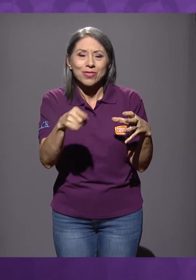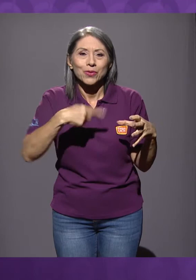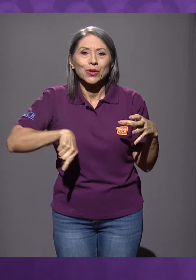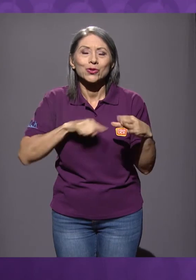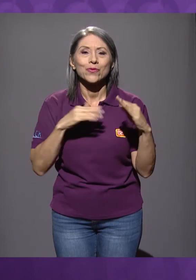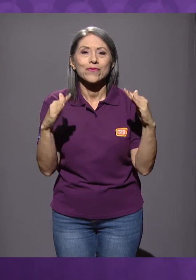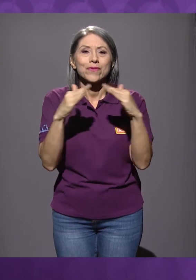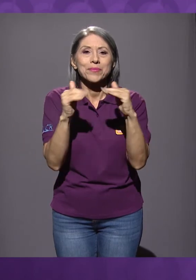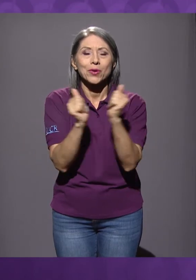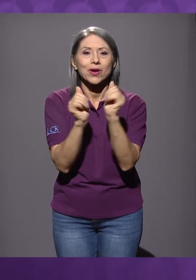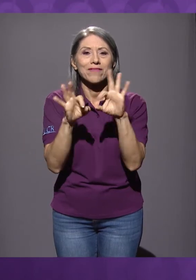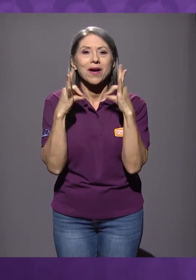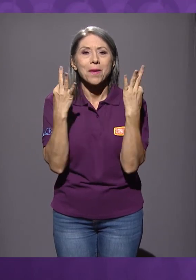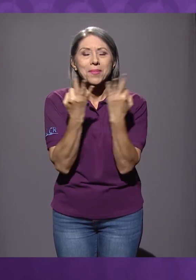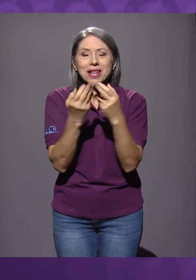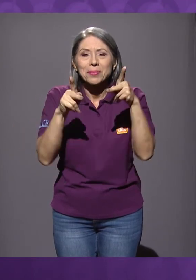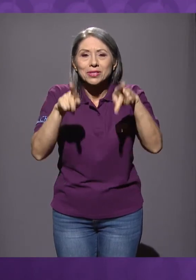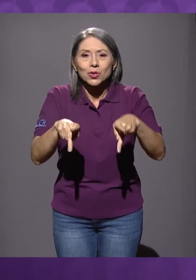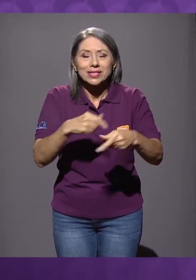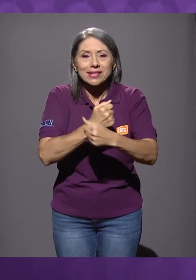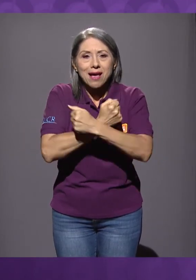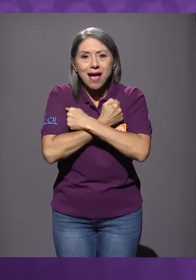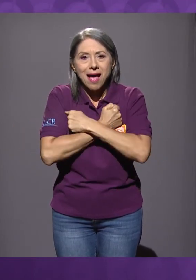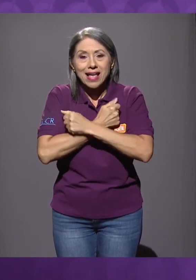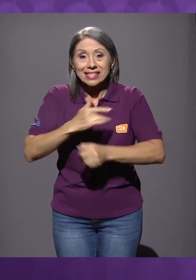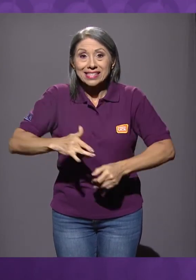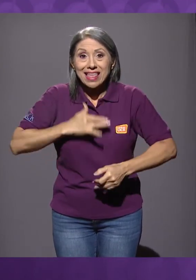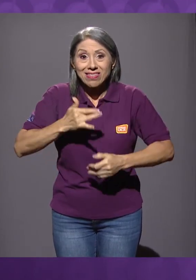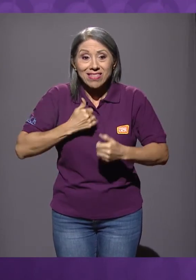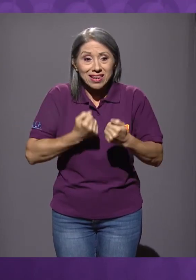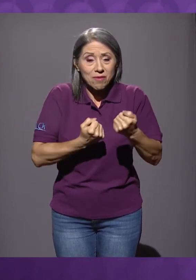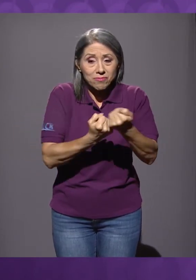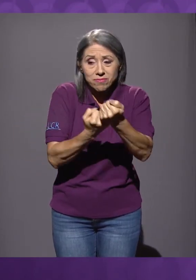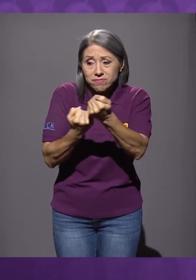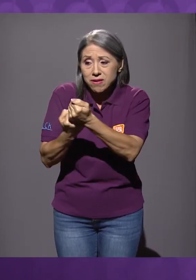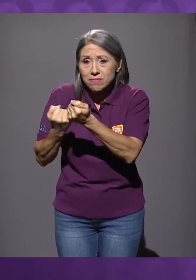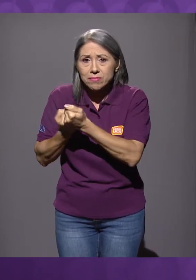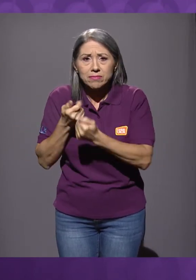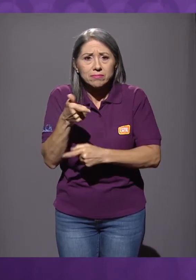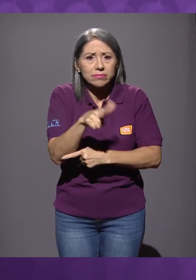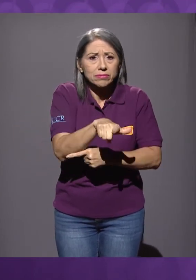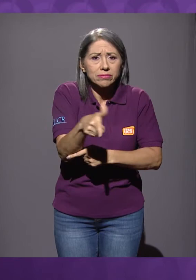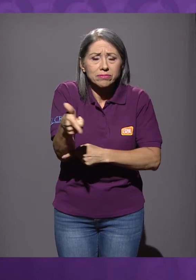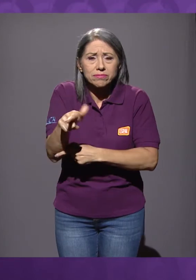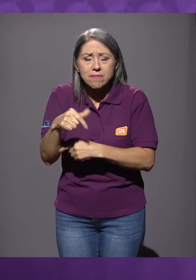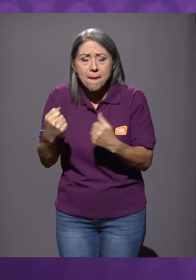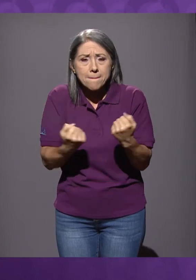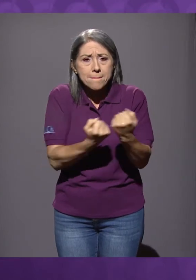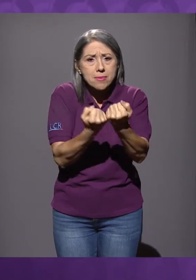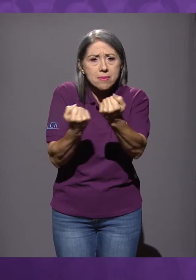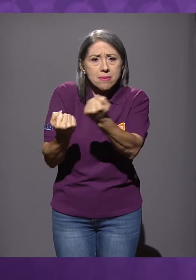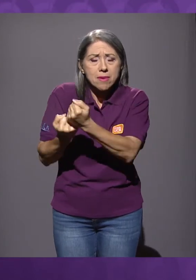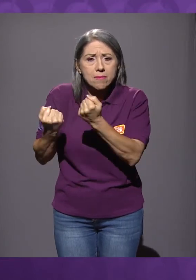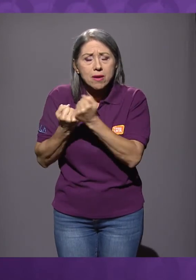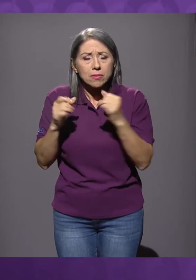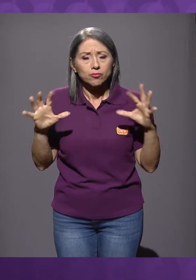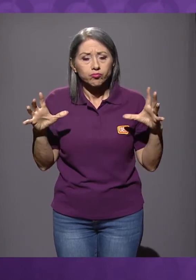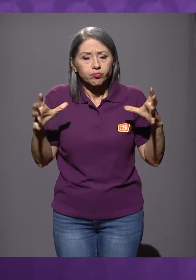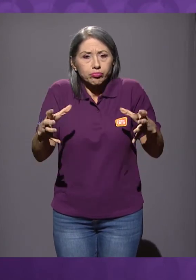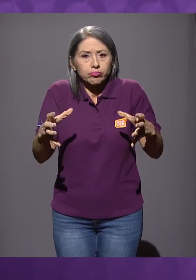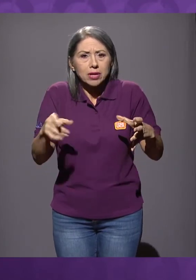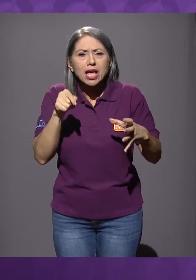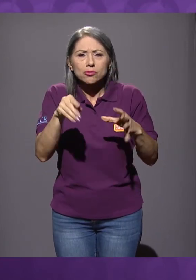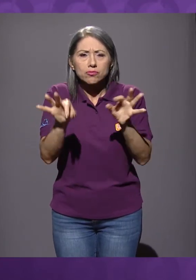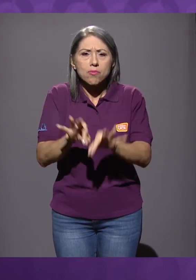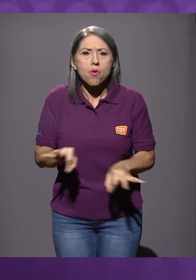nuestros familiares, con nuestros seres queridos, y poder sentir que nos estamos apoyando entre todas y todos, ¿verdad? Entonces creo que eso